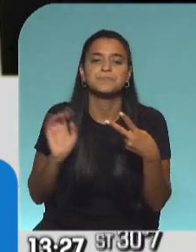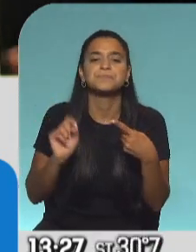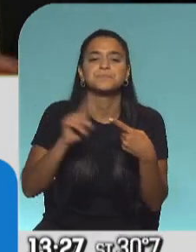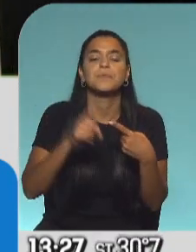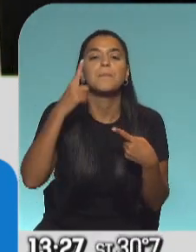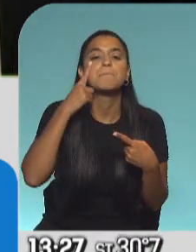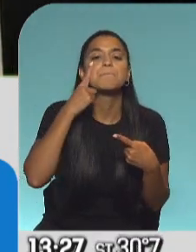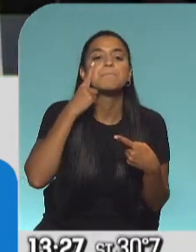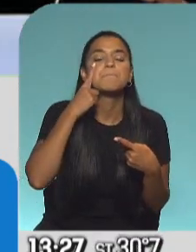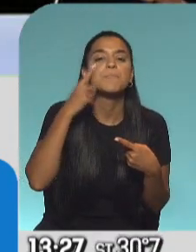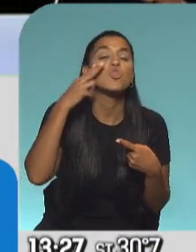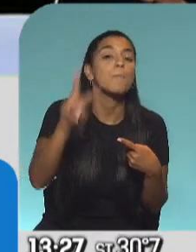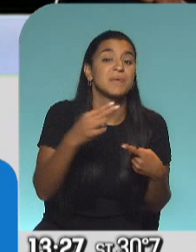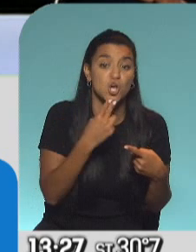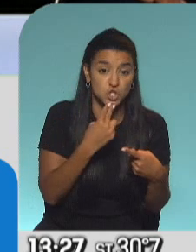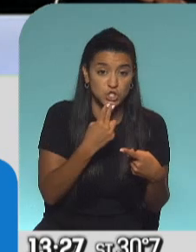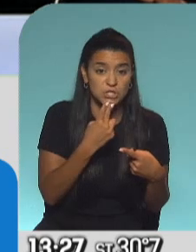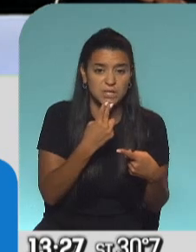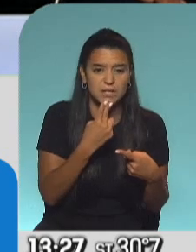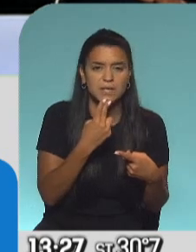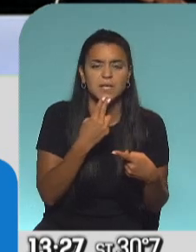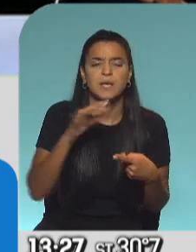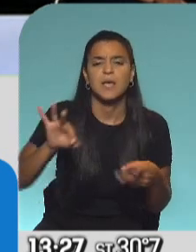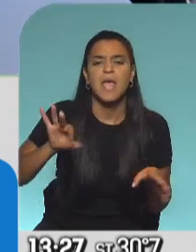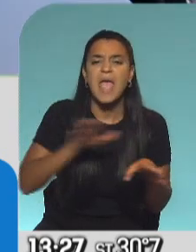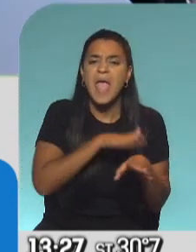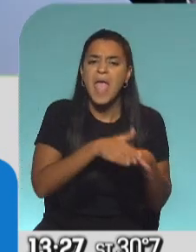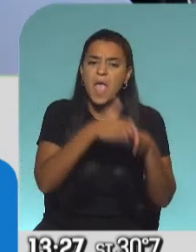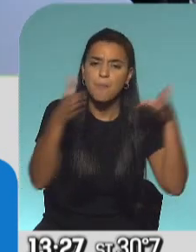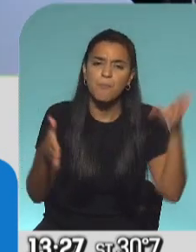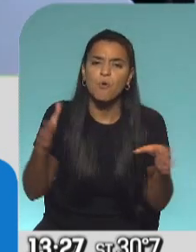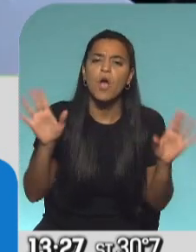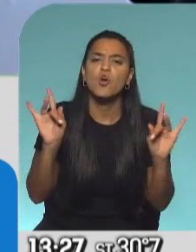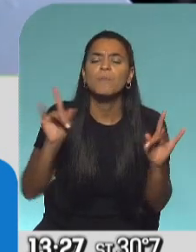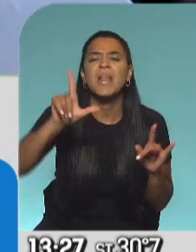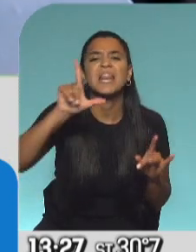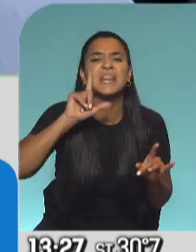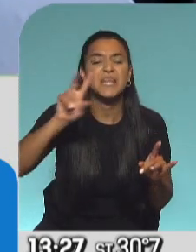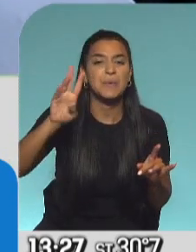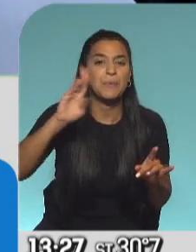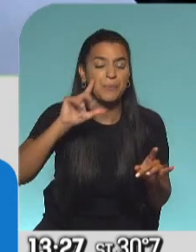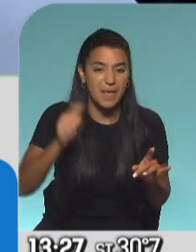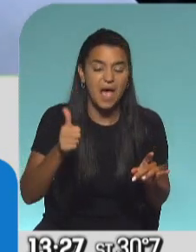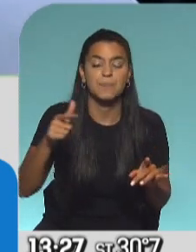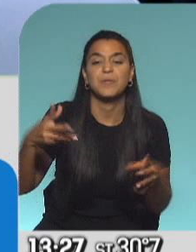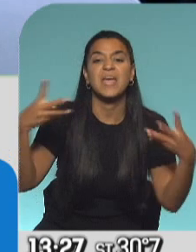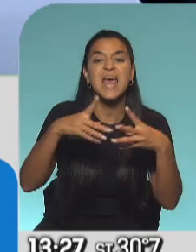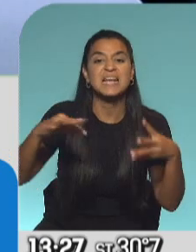En 2011, en época del conflicto de Libia, del conflicto de la guerra civil en